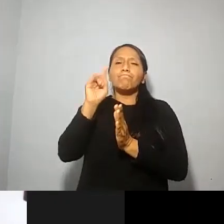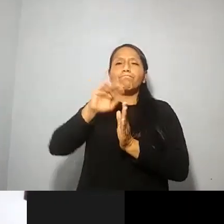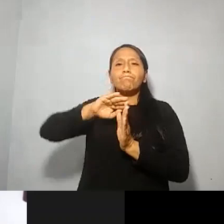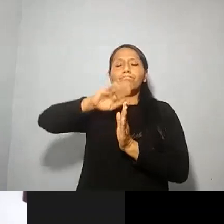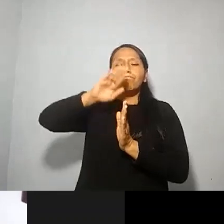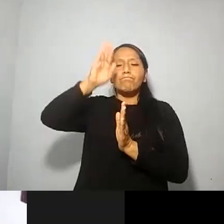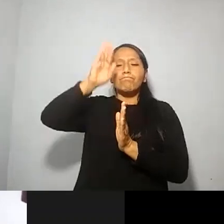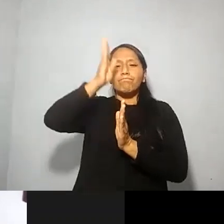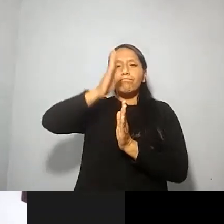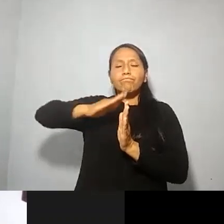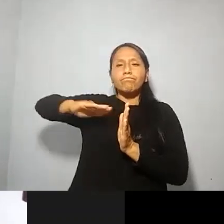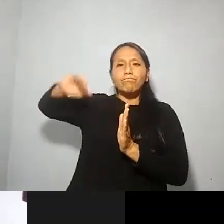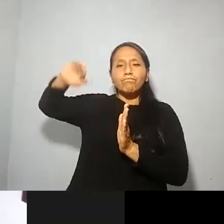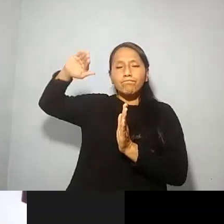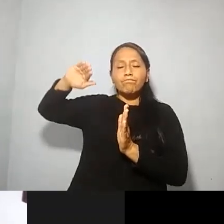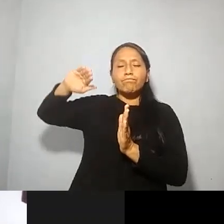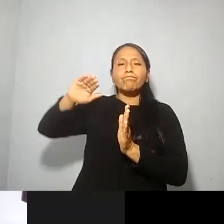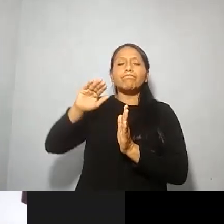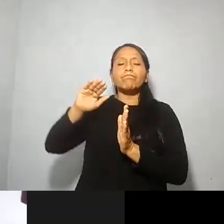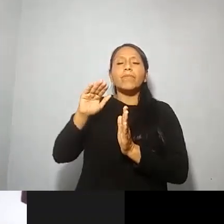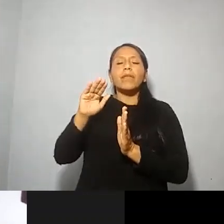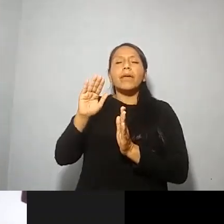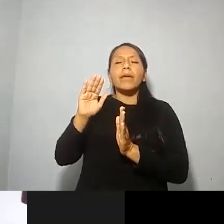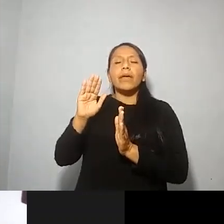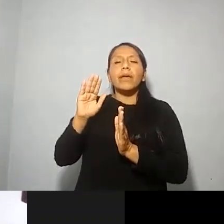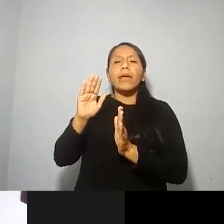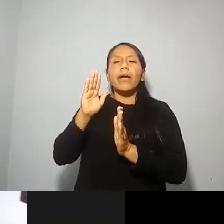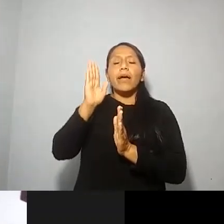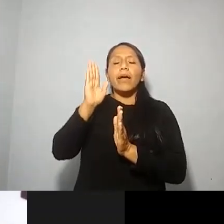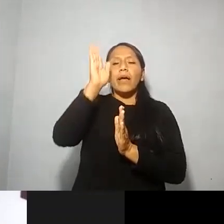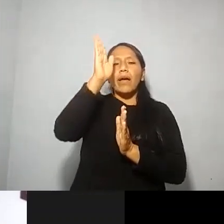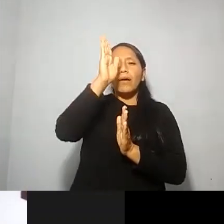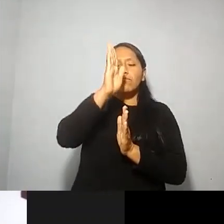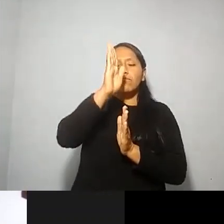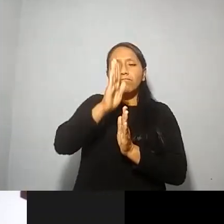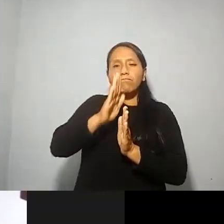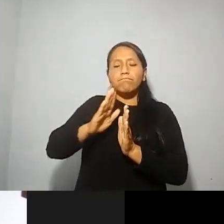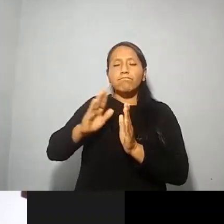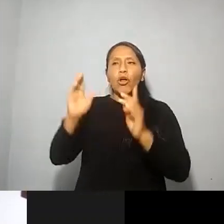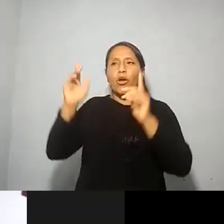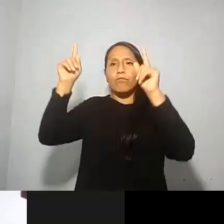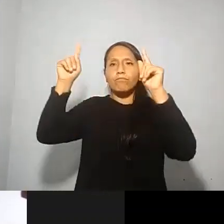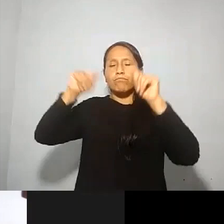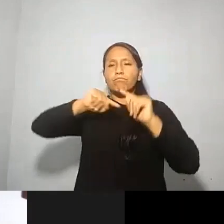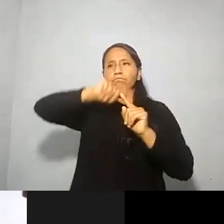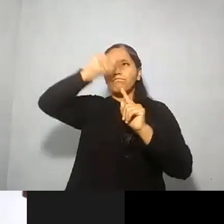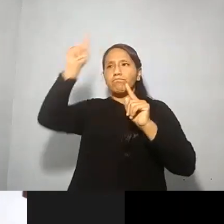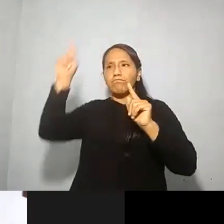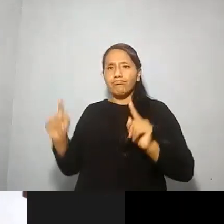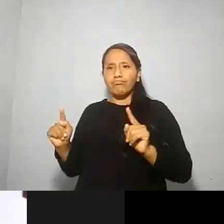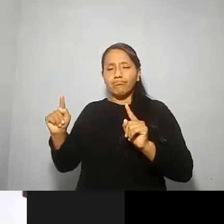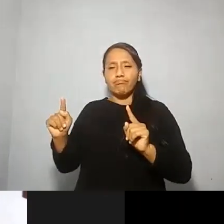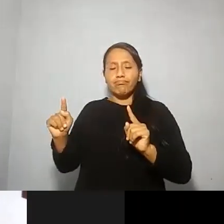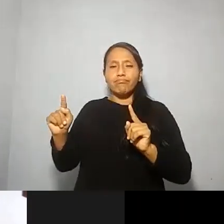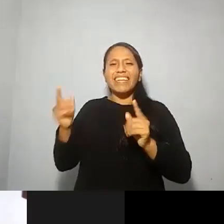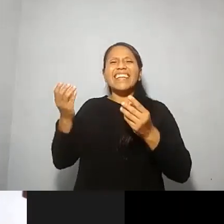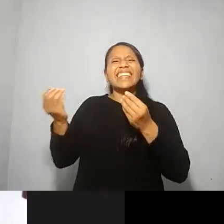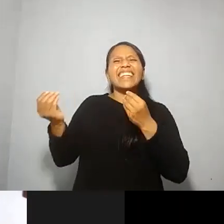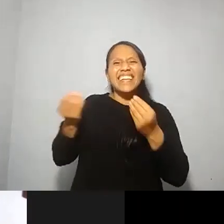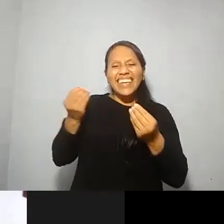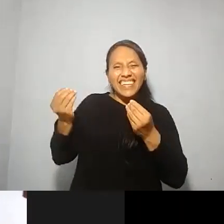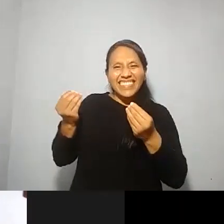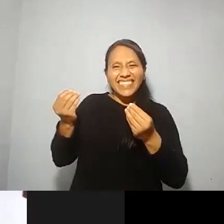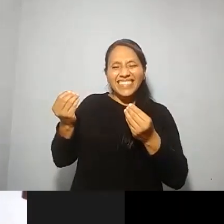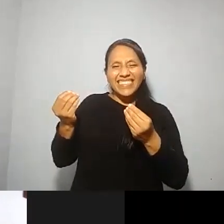de curva y hacia abajo pues tenemos los extremos, ¿no? Esta curva representaría